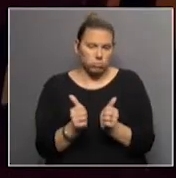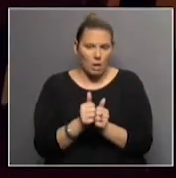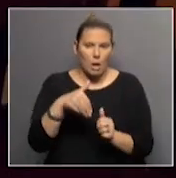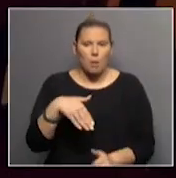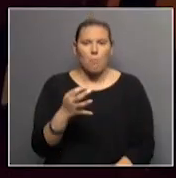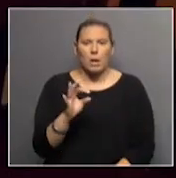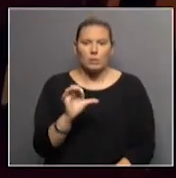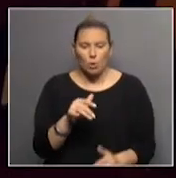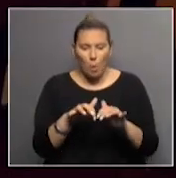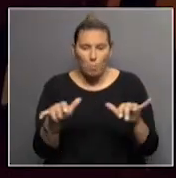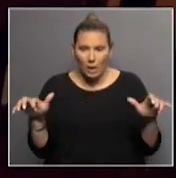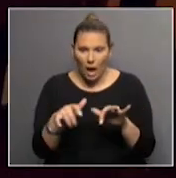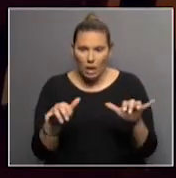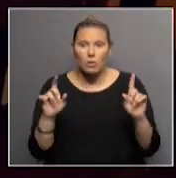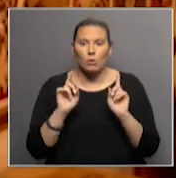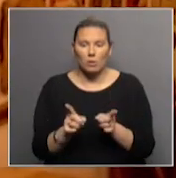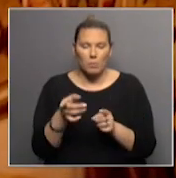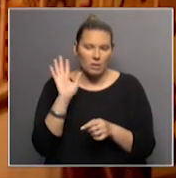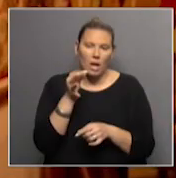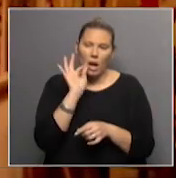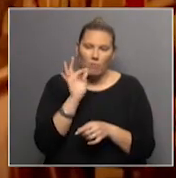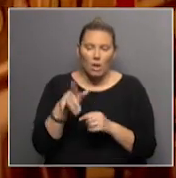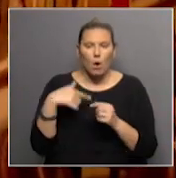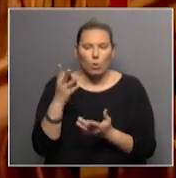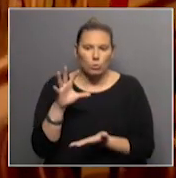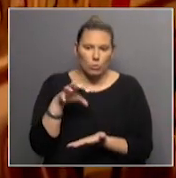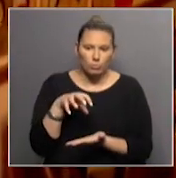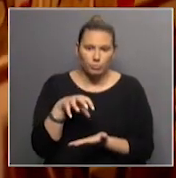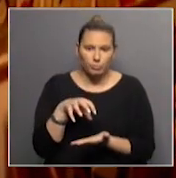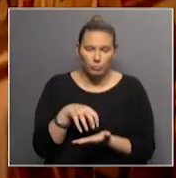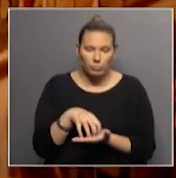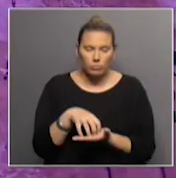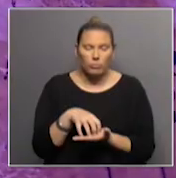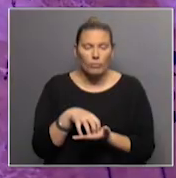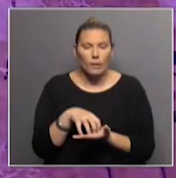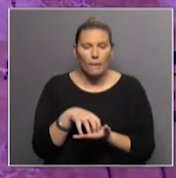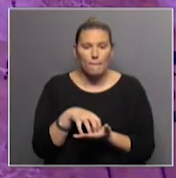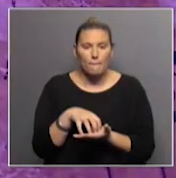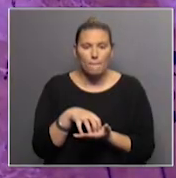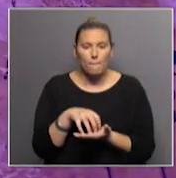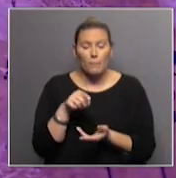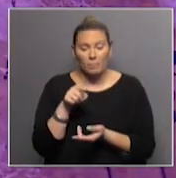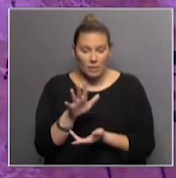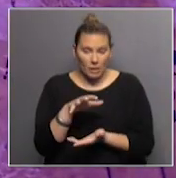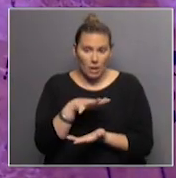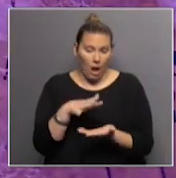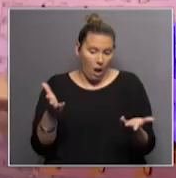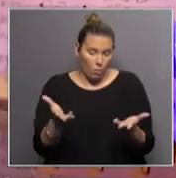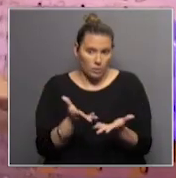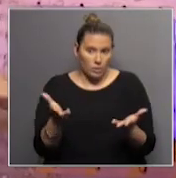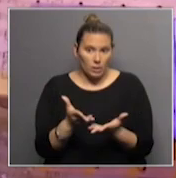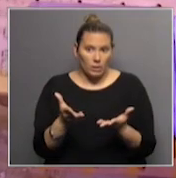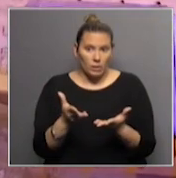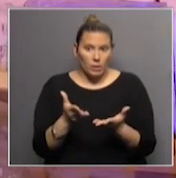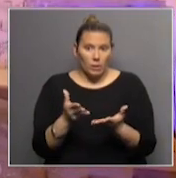un piano que tocó Matos que estuvo en el Café Soracabana, también otro emblema de la época. Y bueno, en este lugar hoy día es